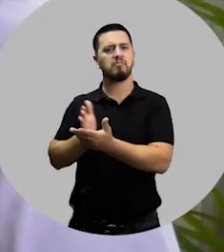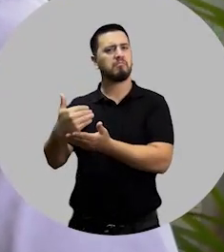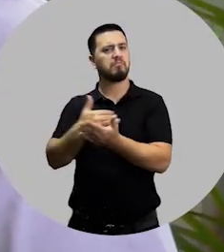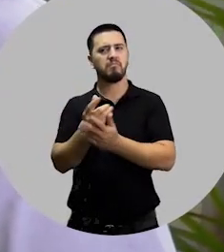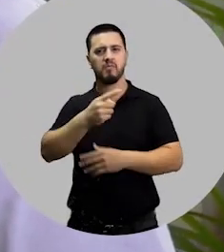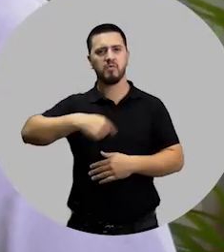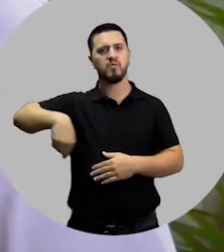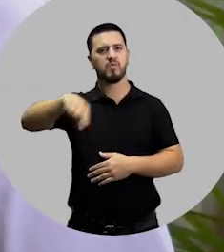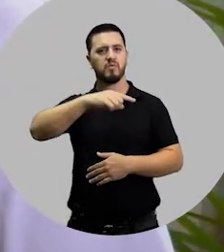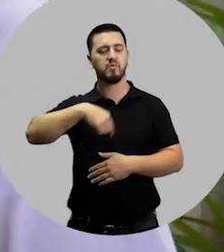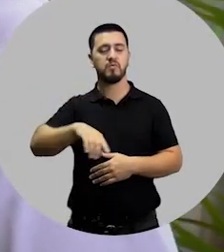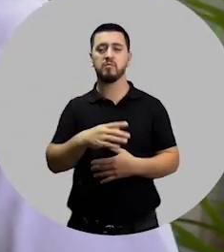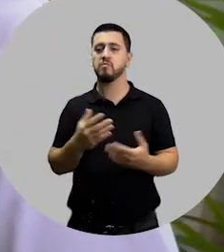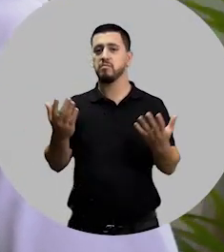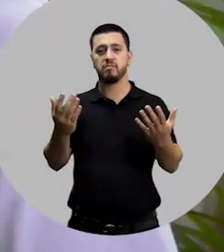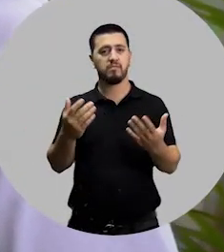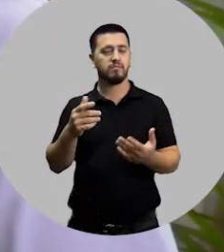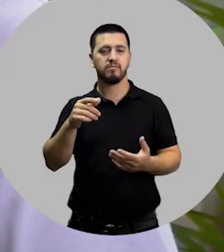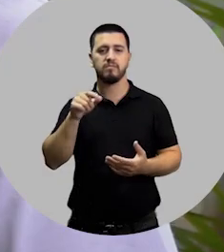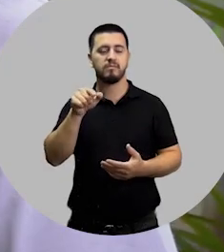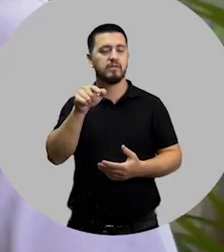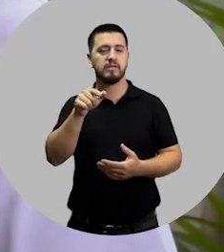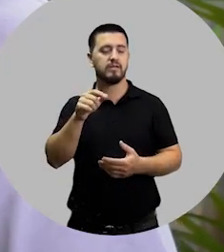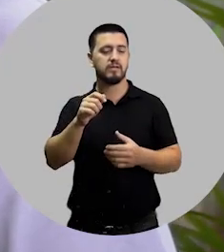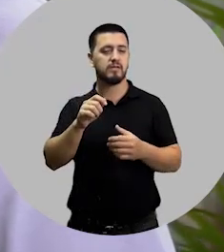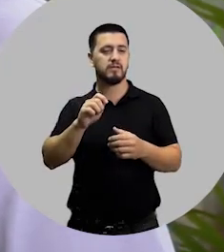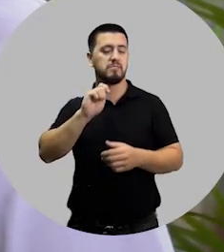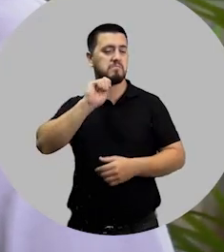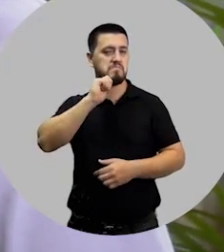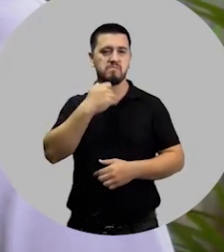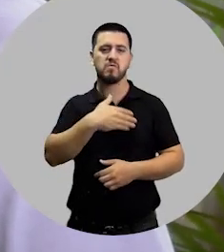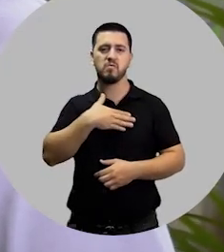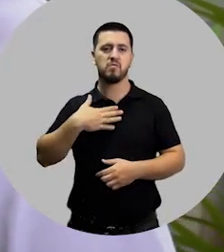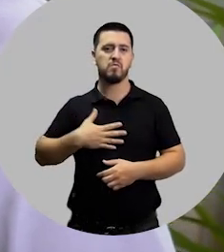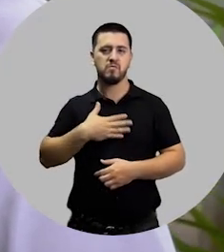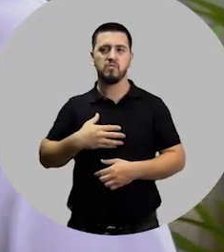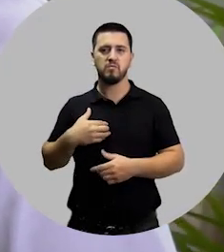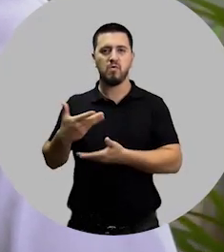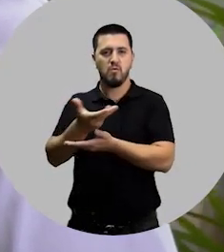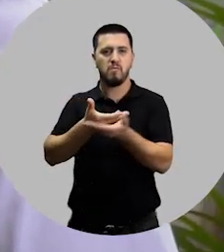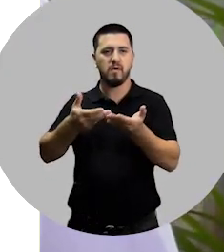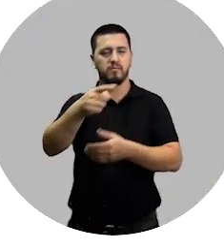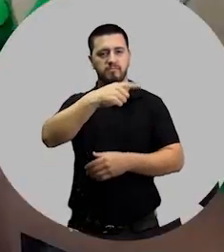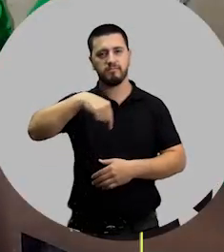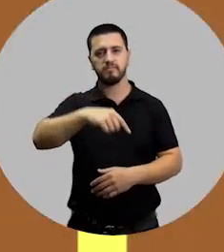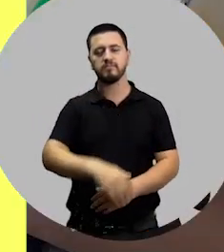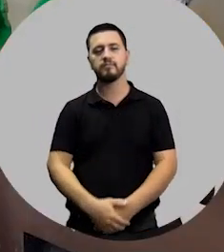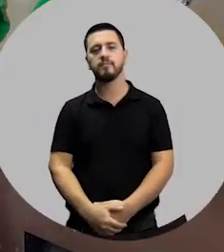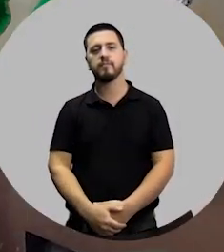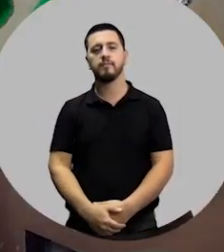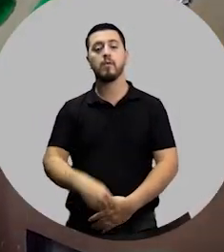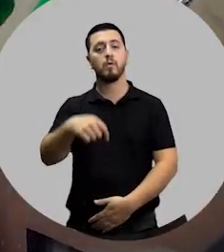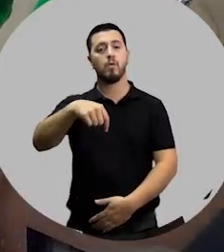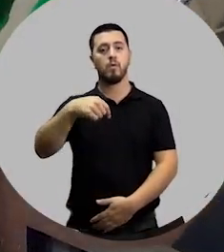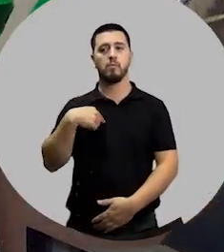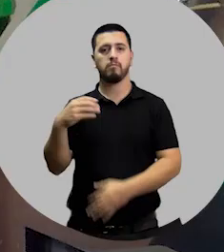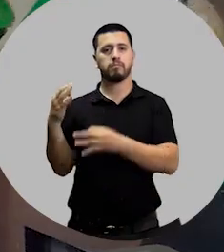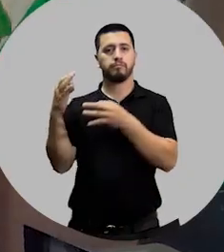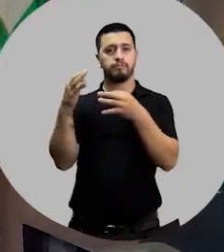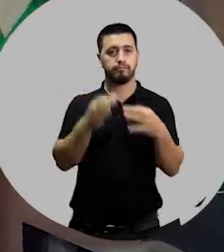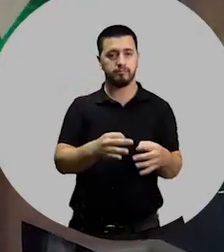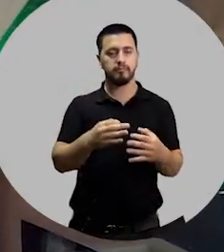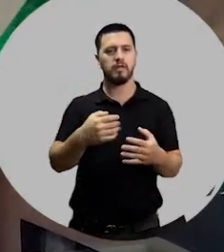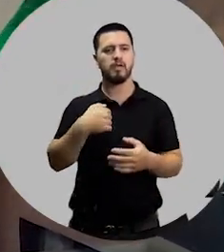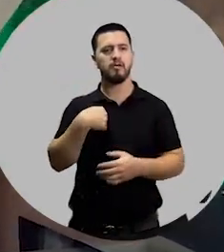también entre todas. Y bueno, es muy grato compartir con todas ellas. Hoy justamente cuando llegué acá